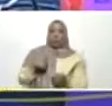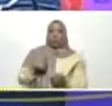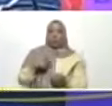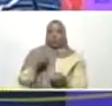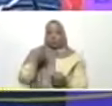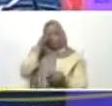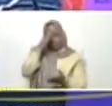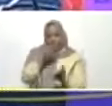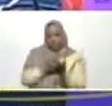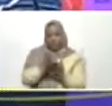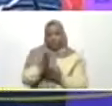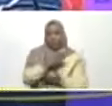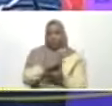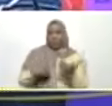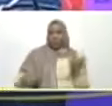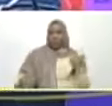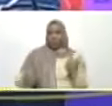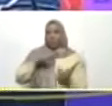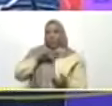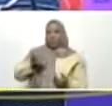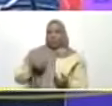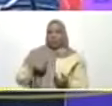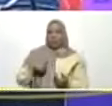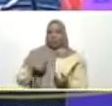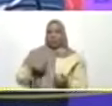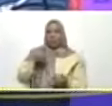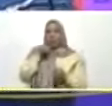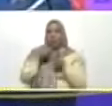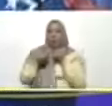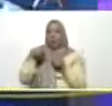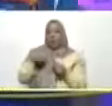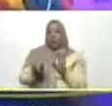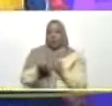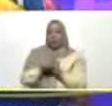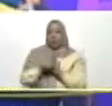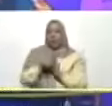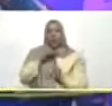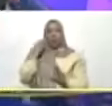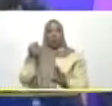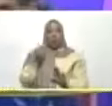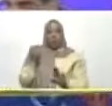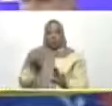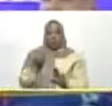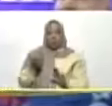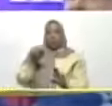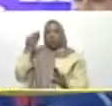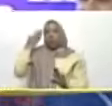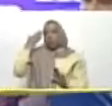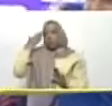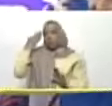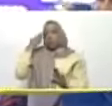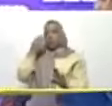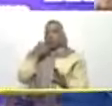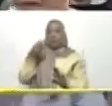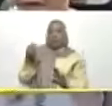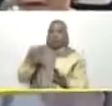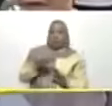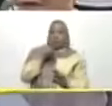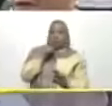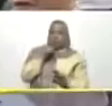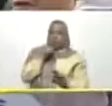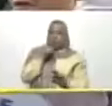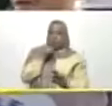el que nos guía presidente nosotros en la consulta que le realizamos a los muchachos para saber qué quieren